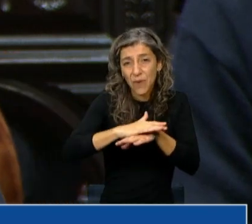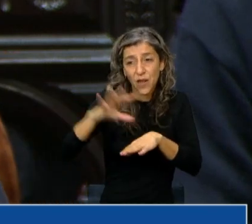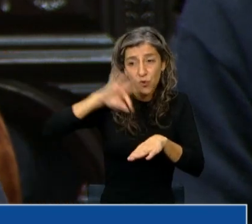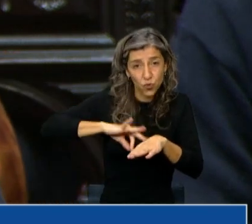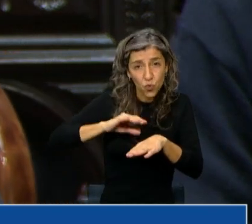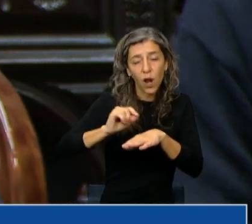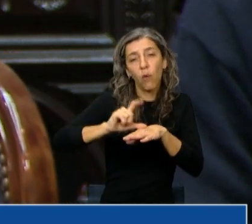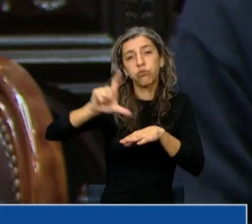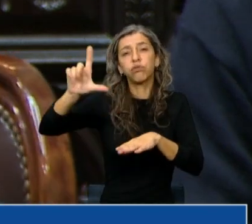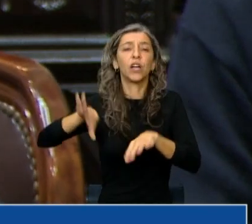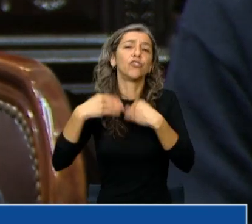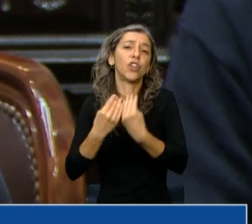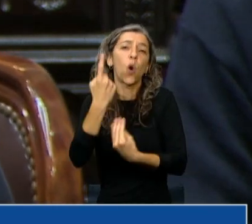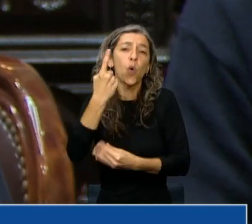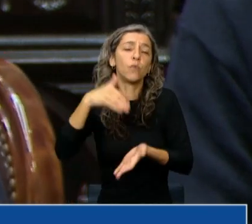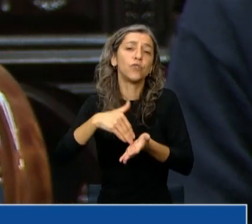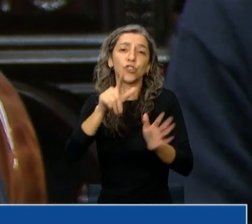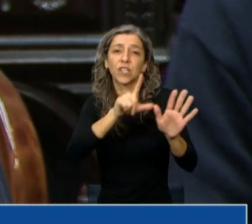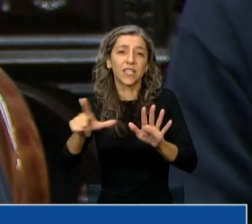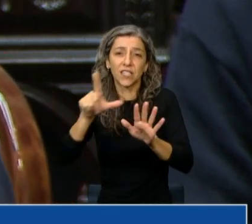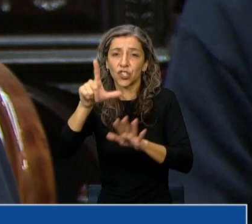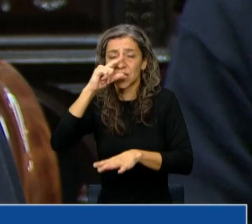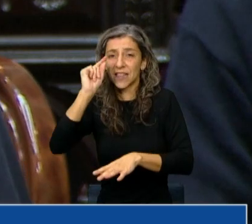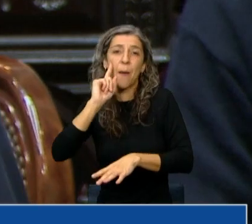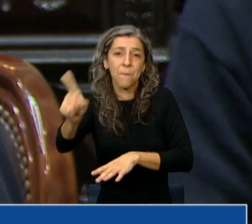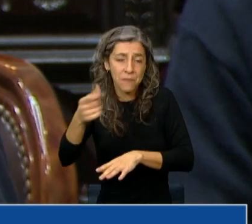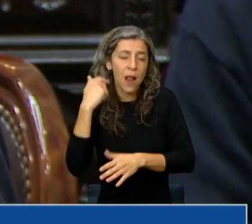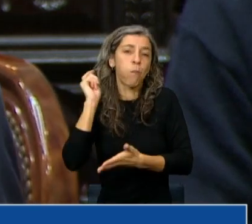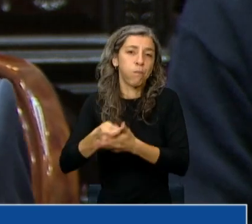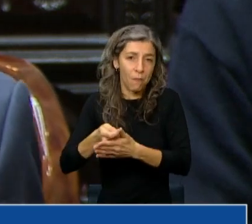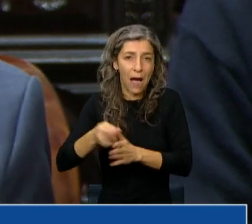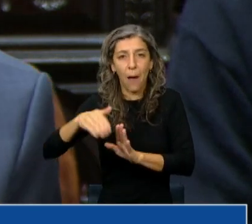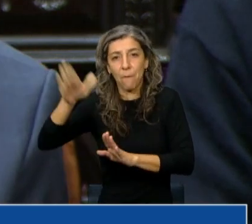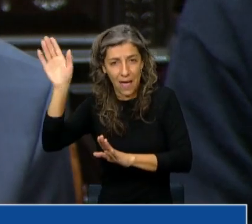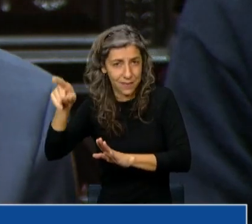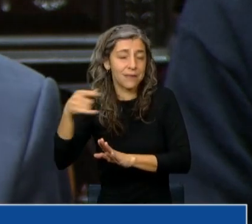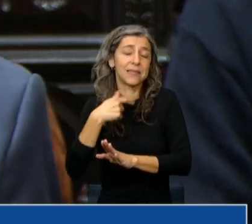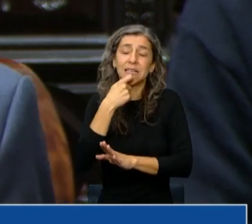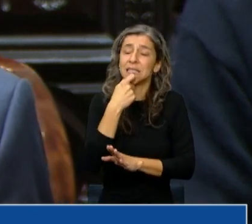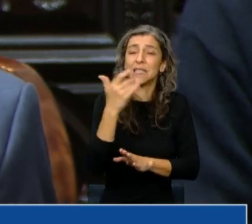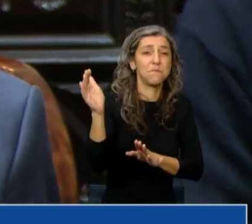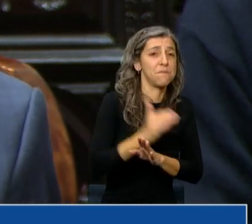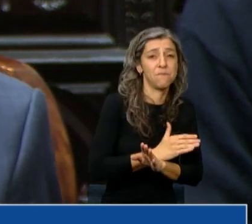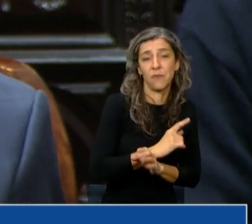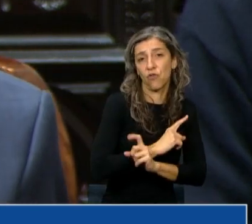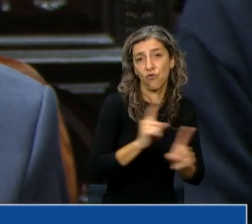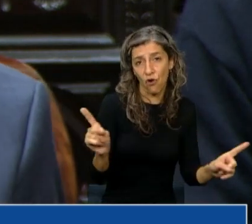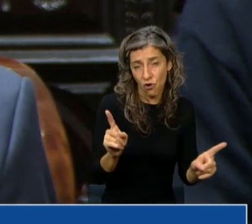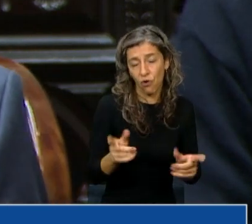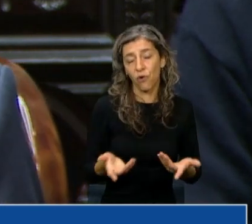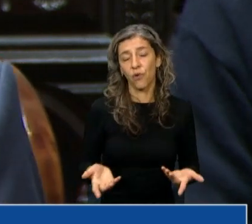hoy es 1.770.000, o los 180, el equivalente a 180 salarios mínimos vitales y móviles